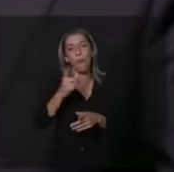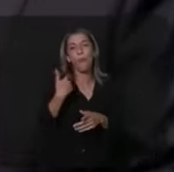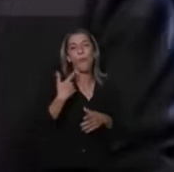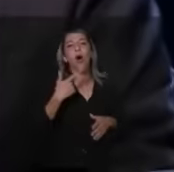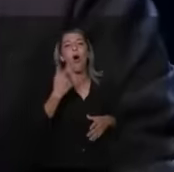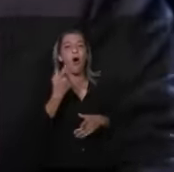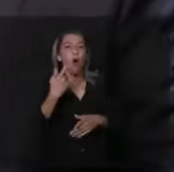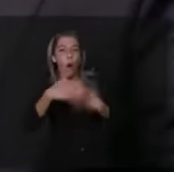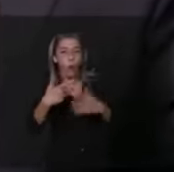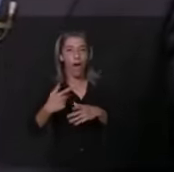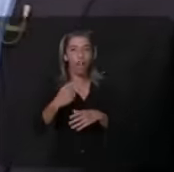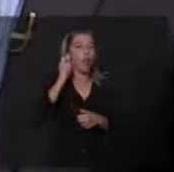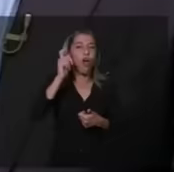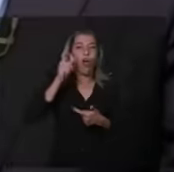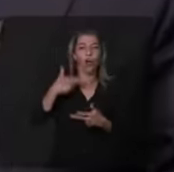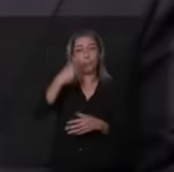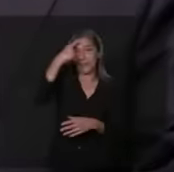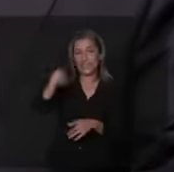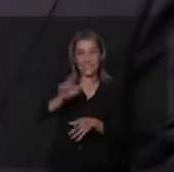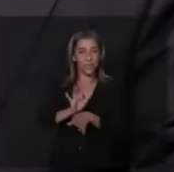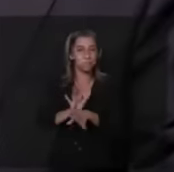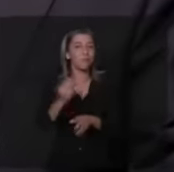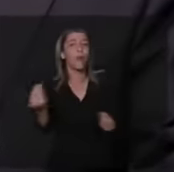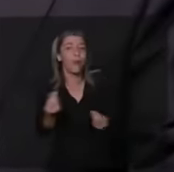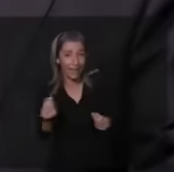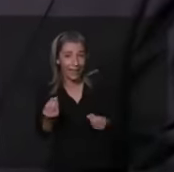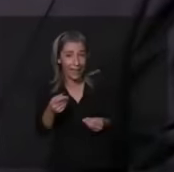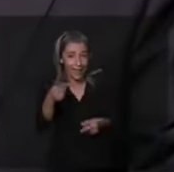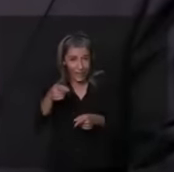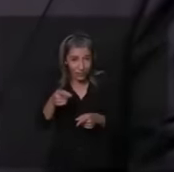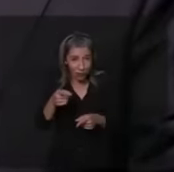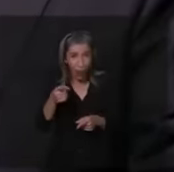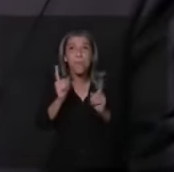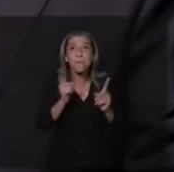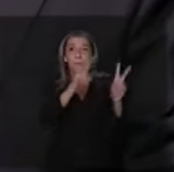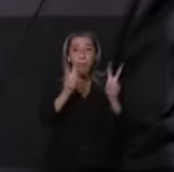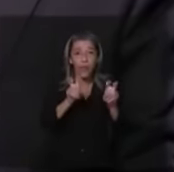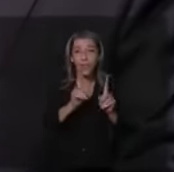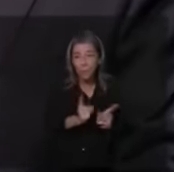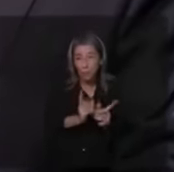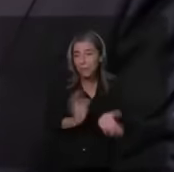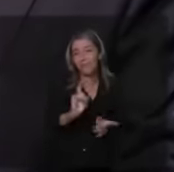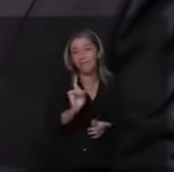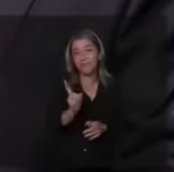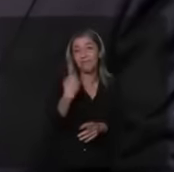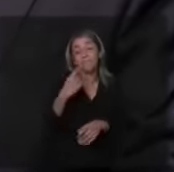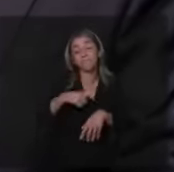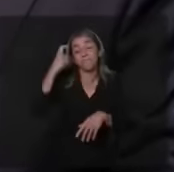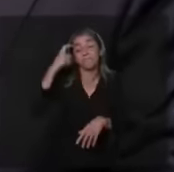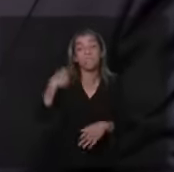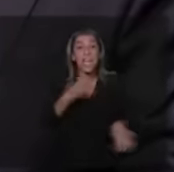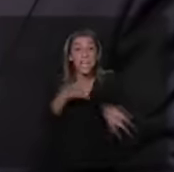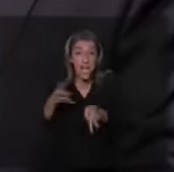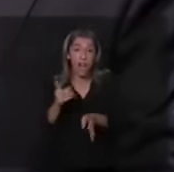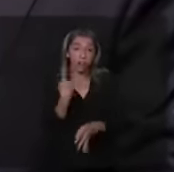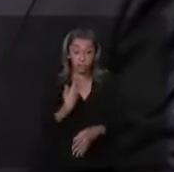No, digamos, una cosa no tiene que ver con la otra. Nos tocó una guerra y esa guerra la perdimos, ¿sí? Y tenemos que hacer todos los esfuerzos para recuperar las